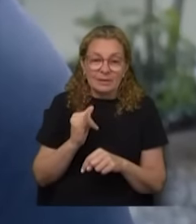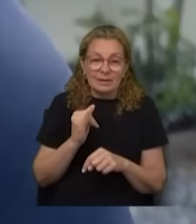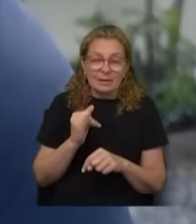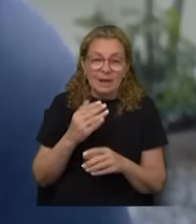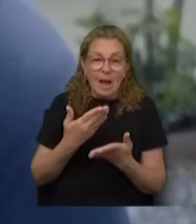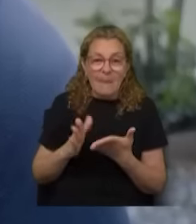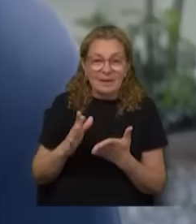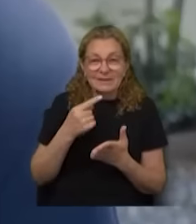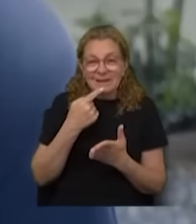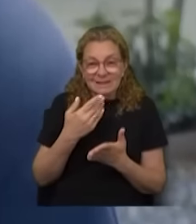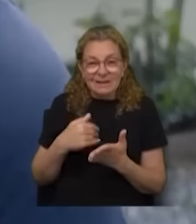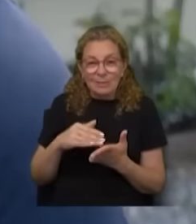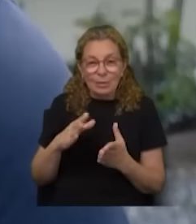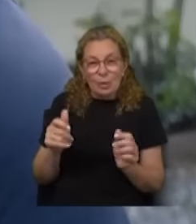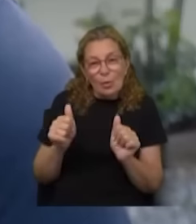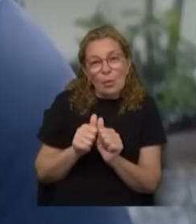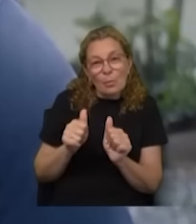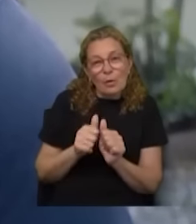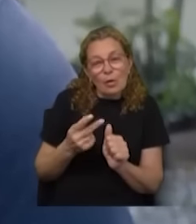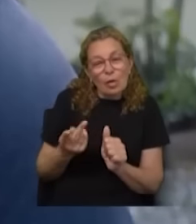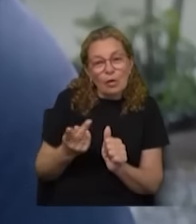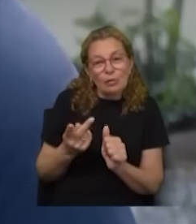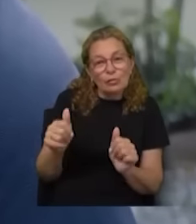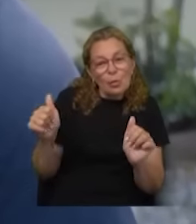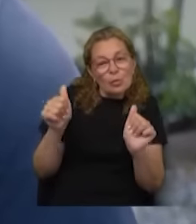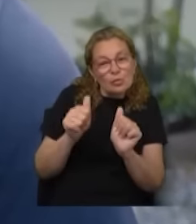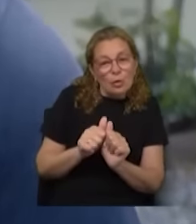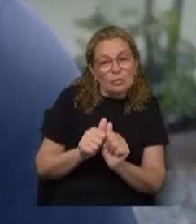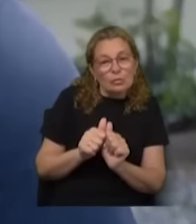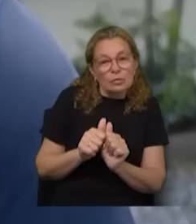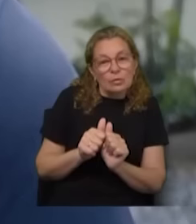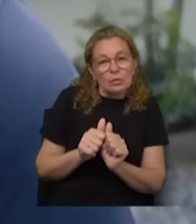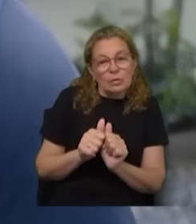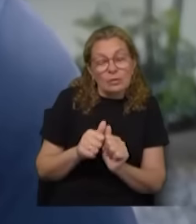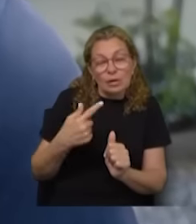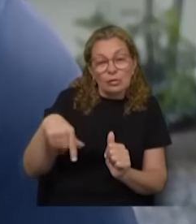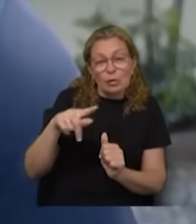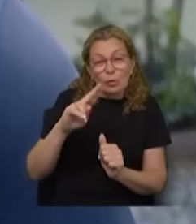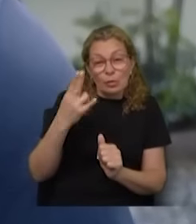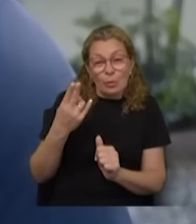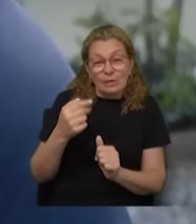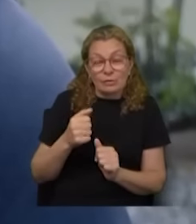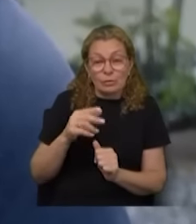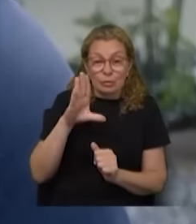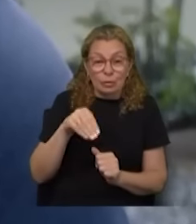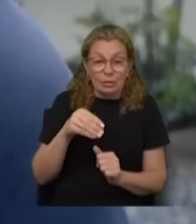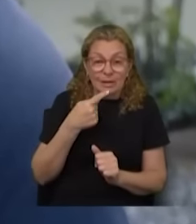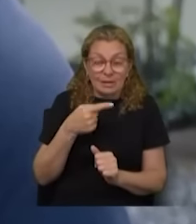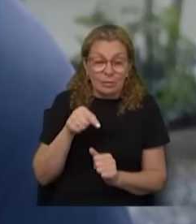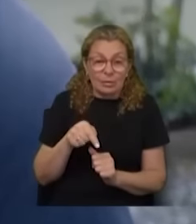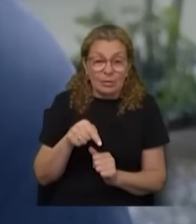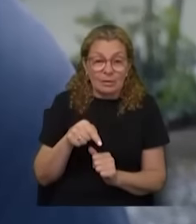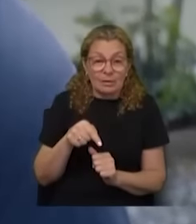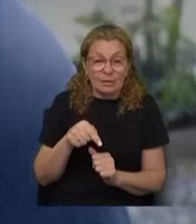aparte entendemos que es una fórmula conciliadora de Unión este de Unión con todos los uruguayos con todos los ciudadanos este y eso es lo